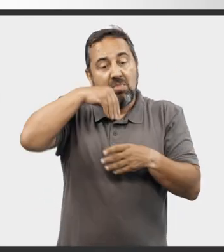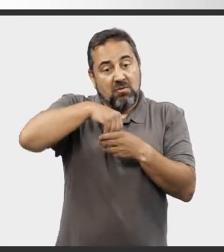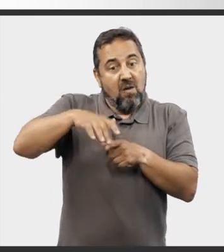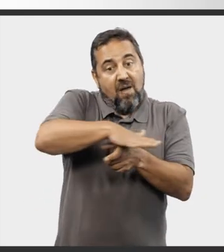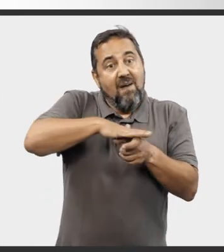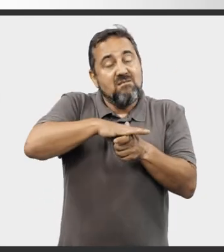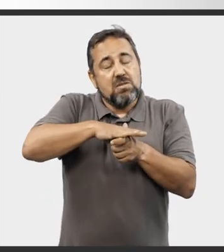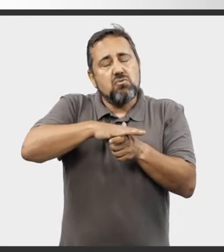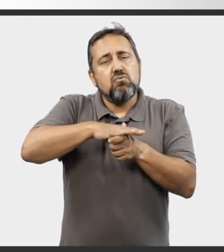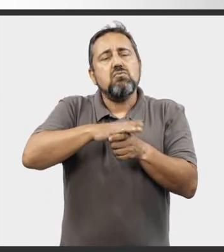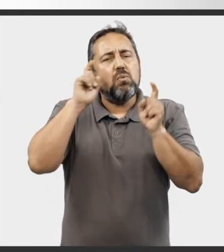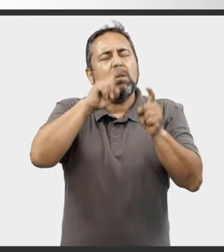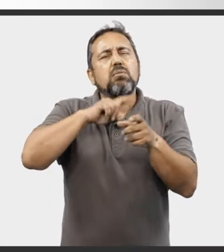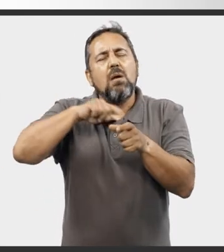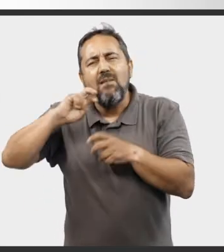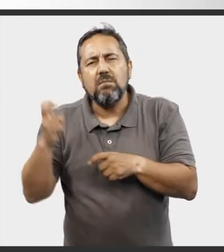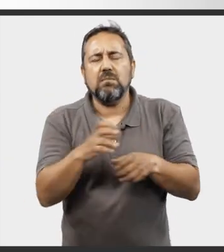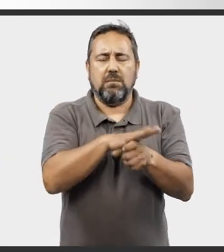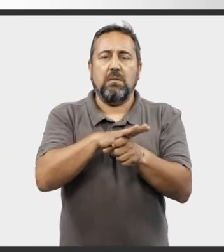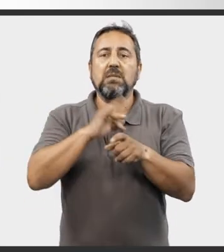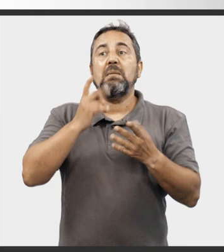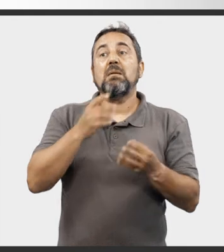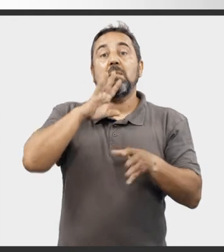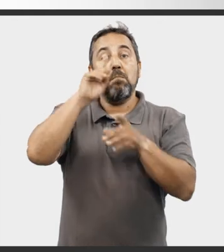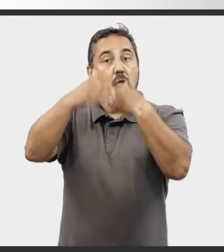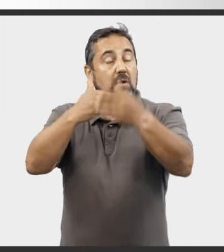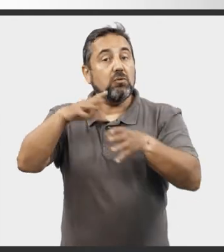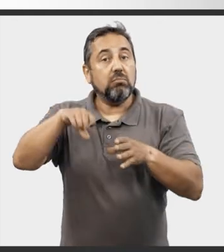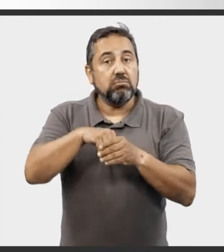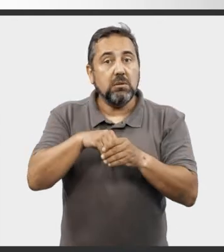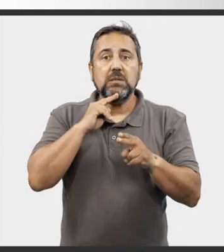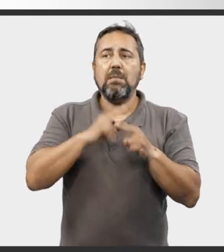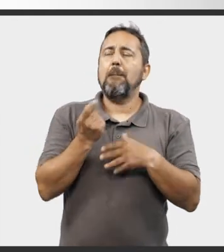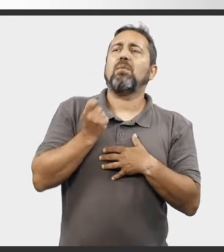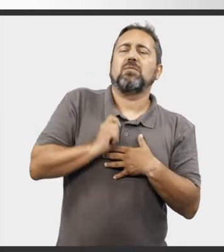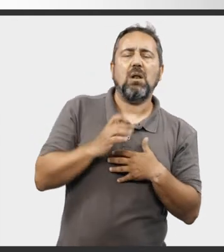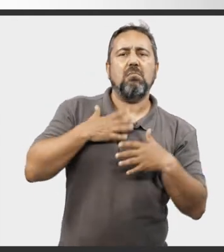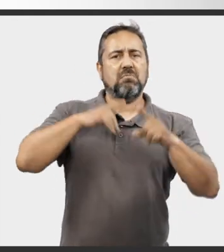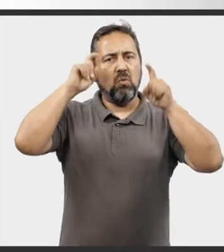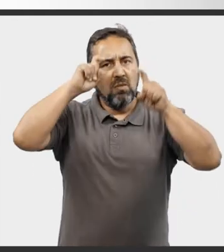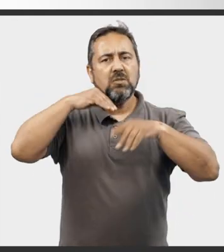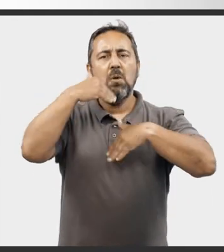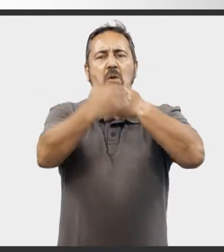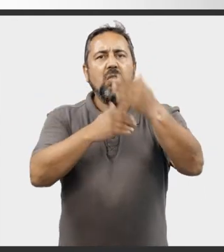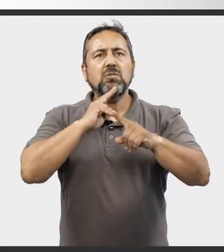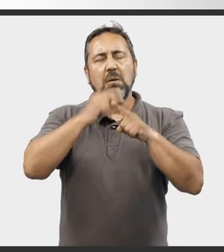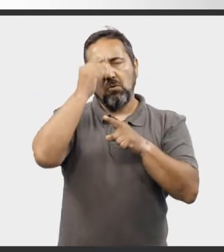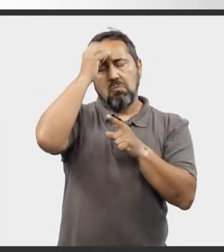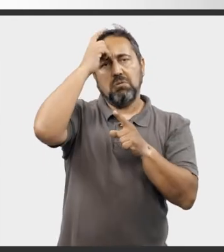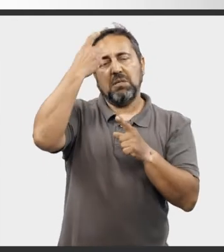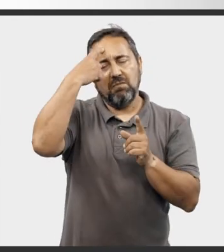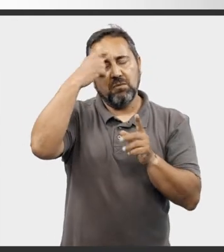agentes que intervienen en el proceso de inclusión el profesional de la educación ante la diferencia de procesos cognitivos tipos de aprendizaje